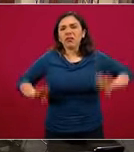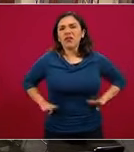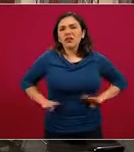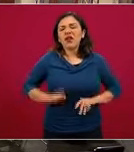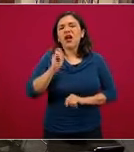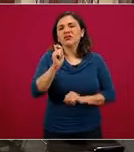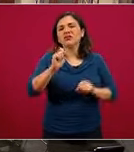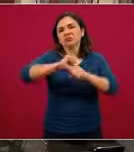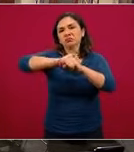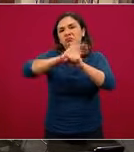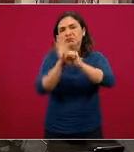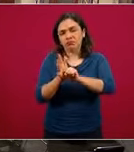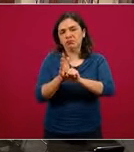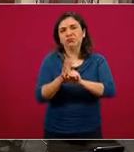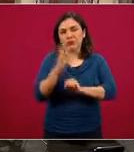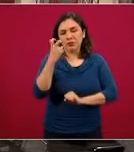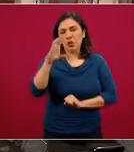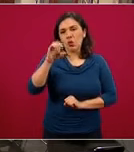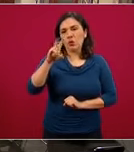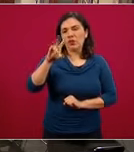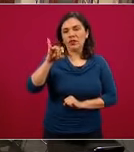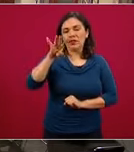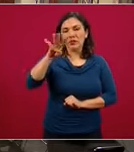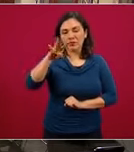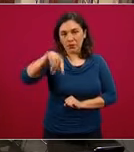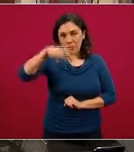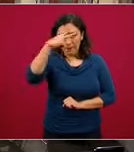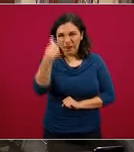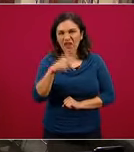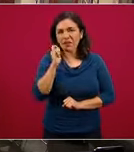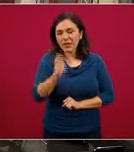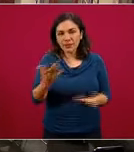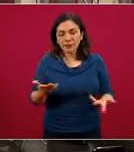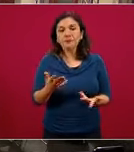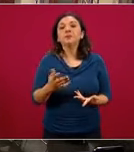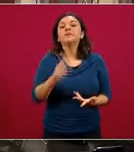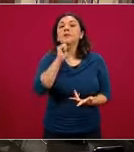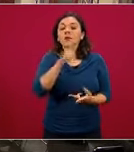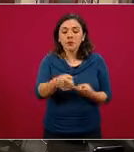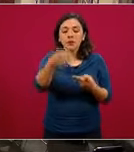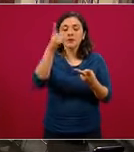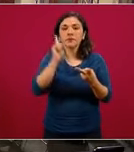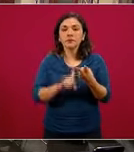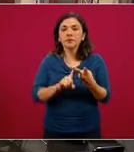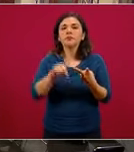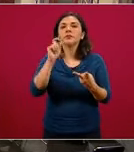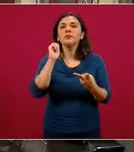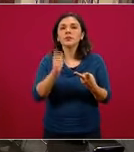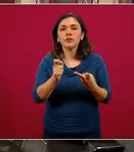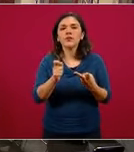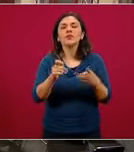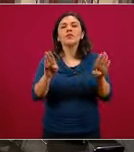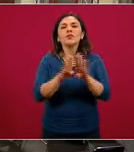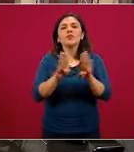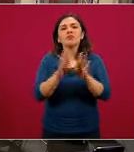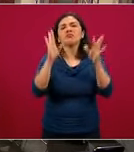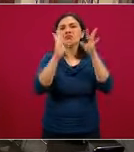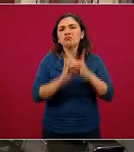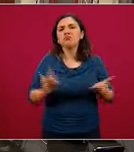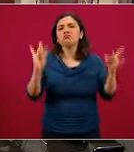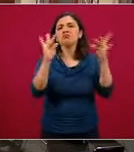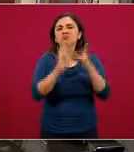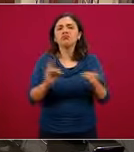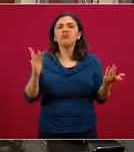está evolucionando COVID-19 en México. Vamos a hacer también una referencia